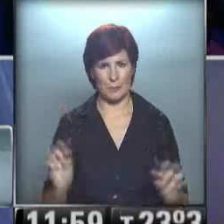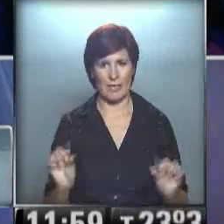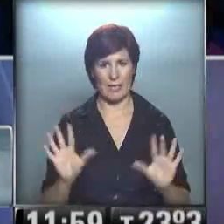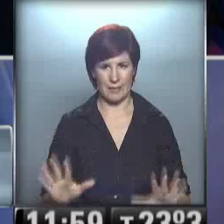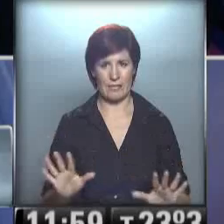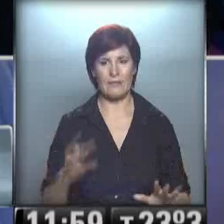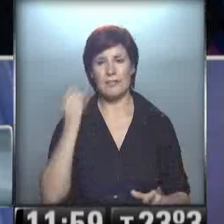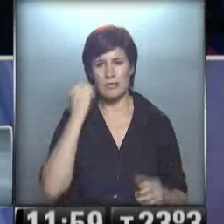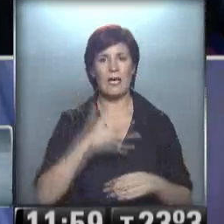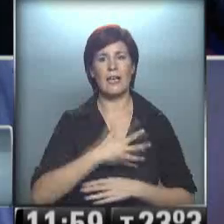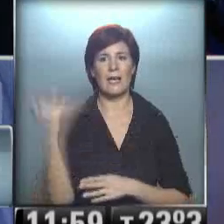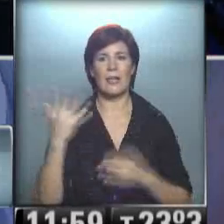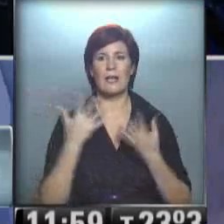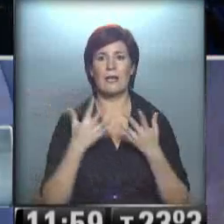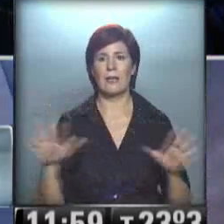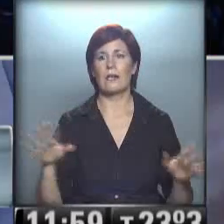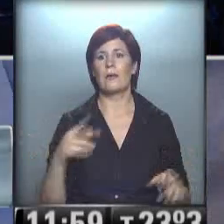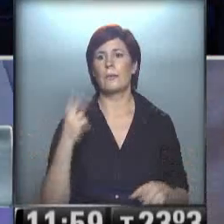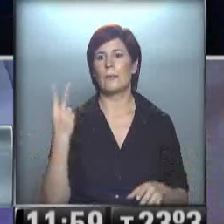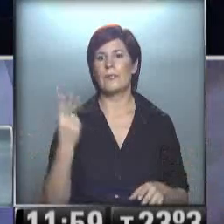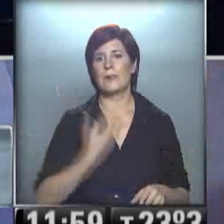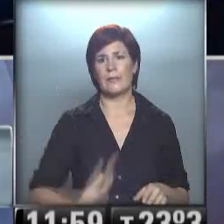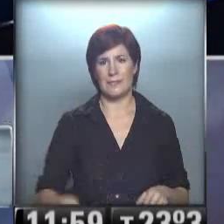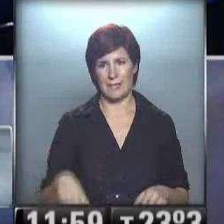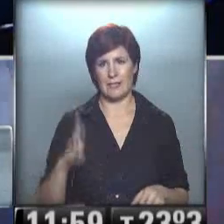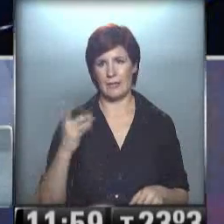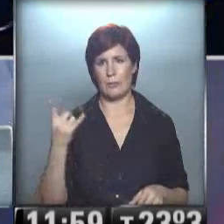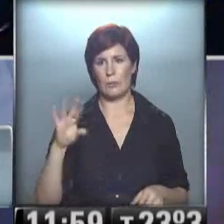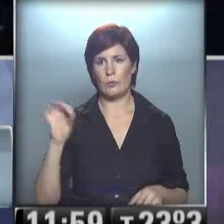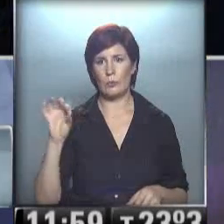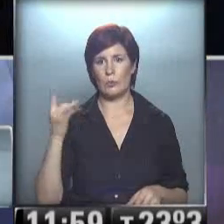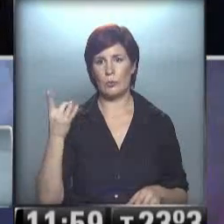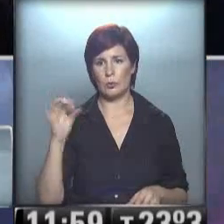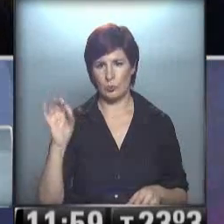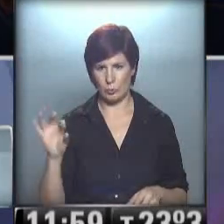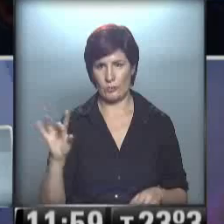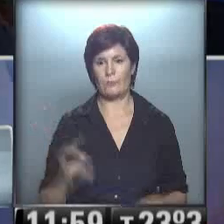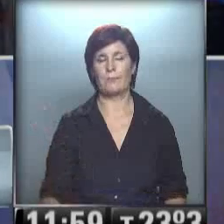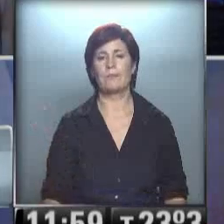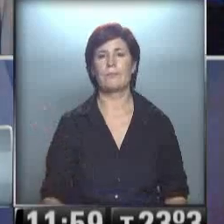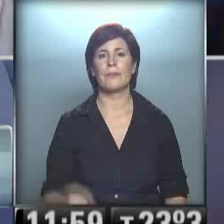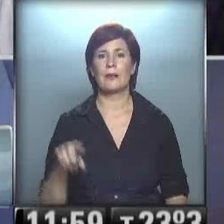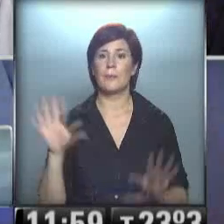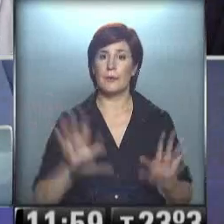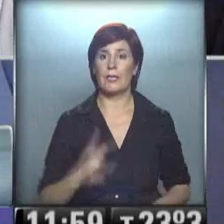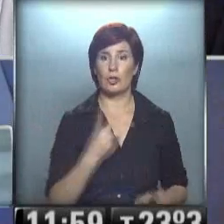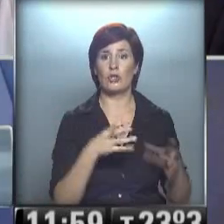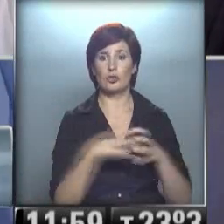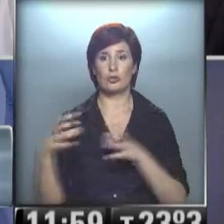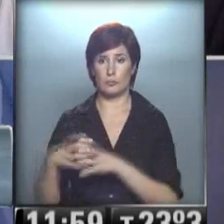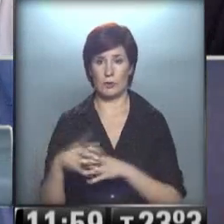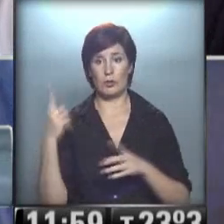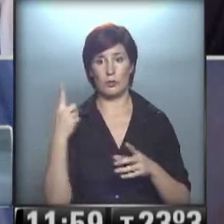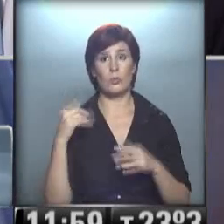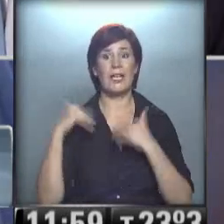el Vicepresidente de la Nación, Amado Boudou, presidente de esta Asamblea Legislativa. Se conformaron dos comisiones, una comisión de